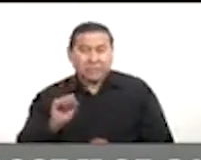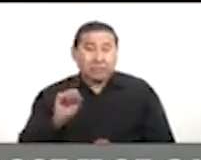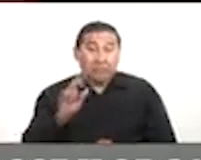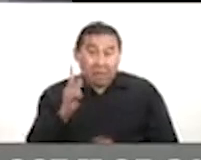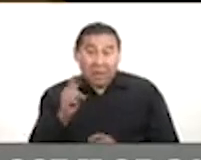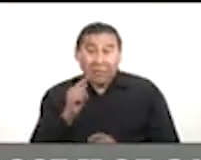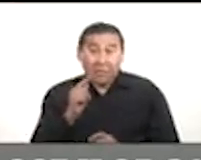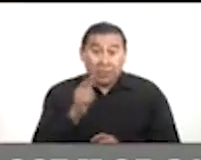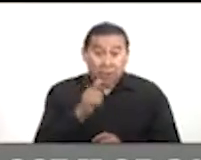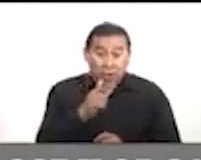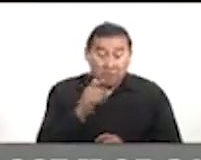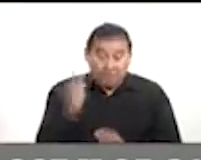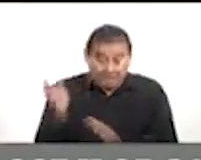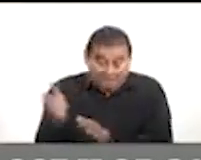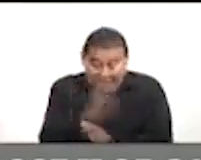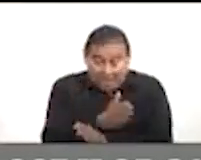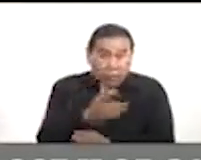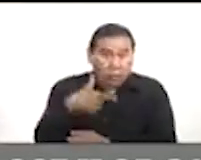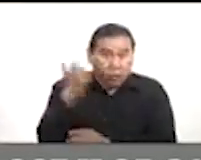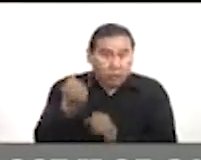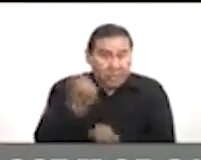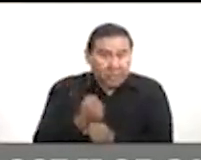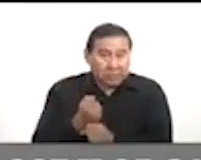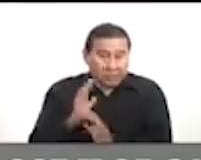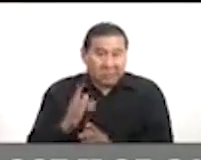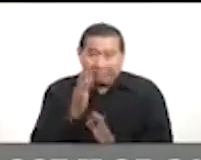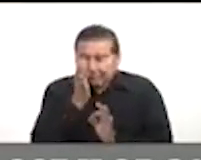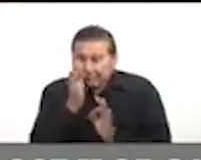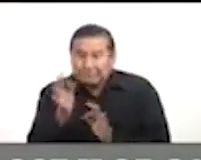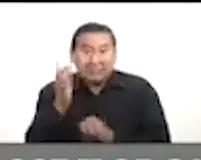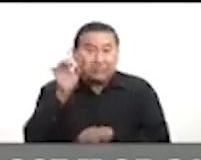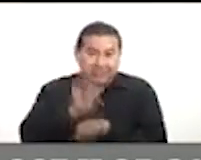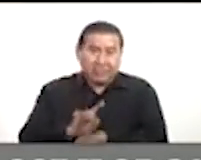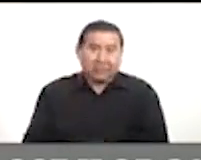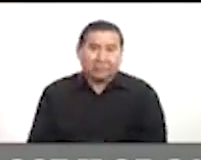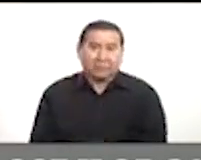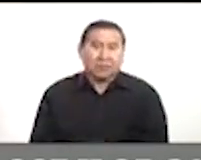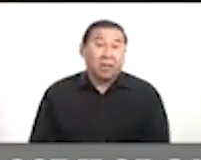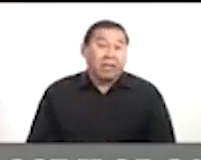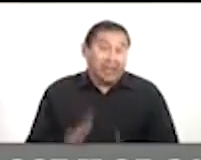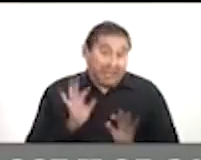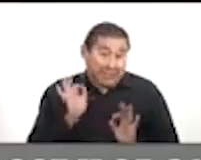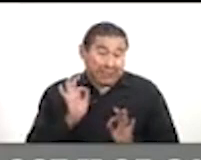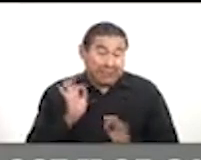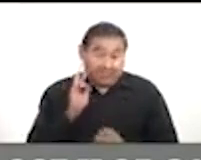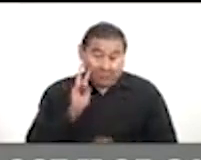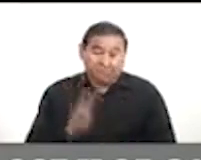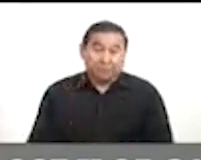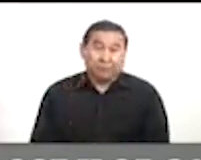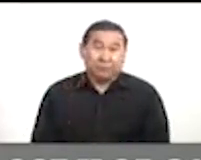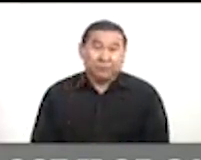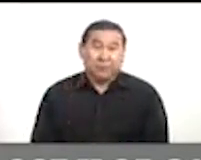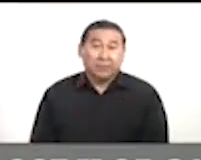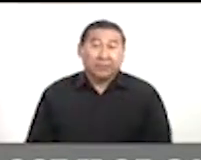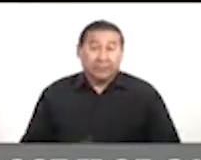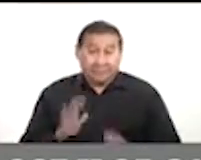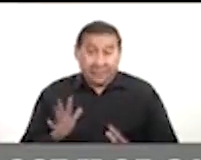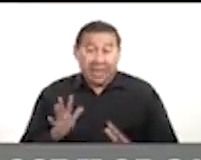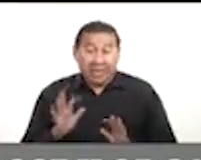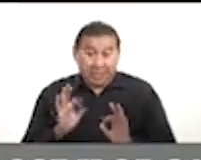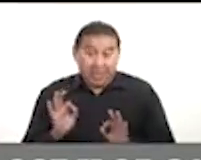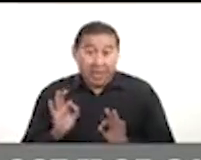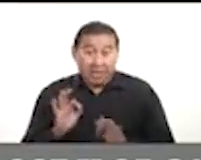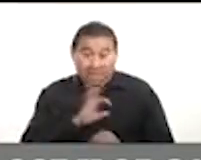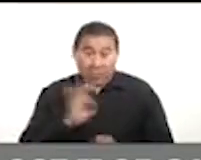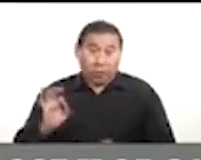de 12 años en breves días, breves semanas. Así que seguramente estaremos teniendo esta